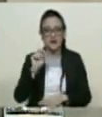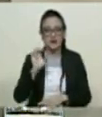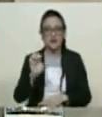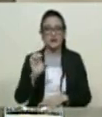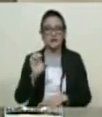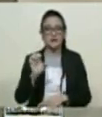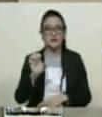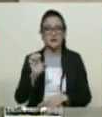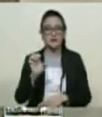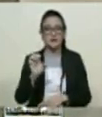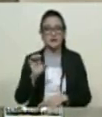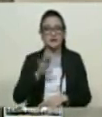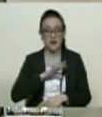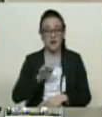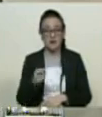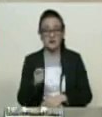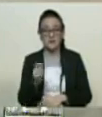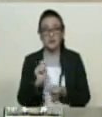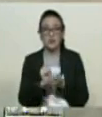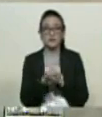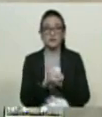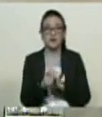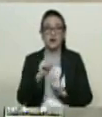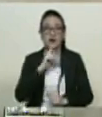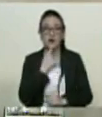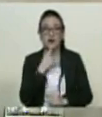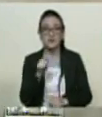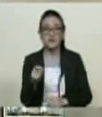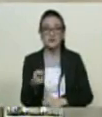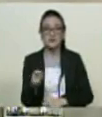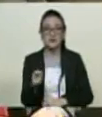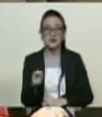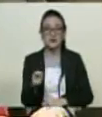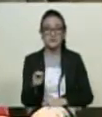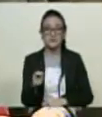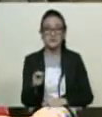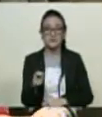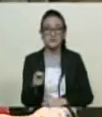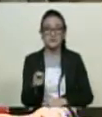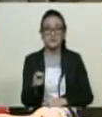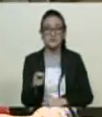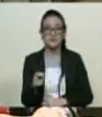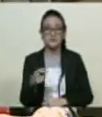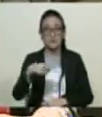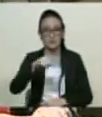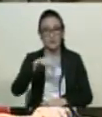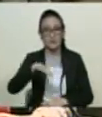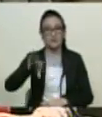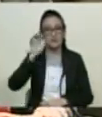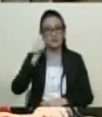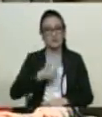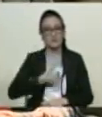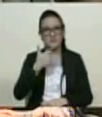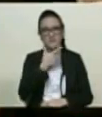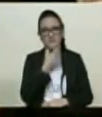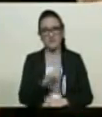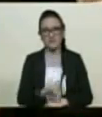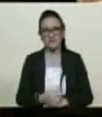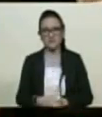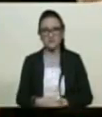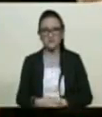que tiene la llave para modificarlo, la clave, la llave, como lo quieran llamar para que se entienda más fácilmente. Es